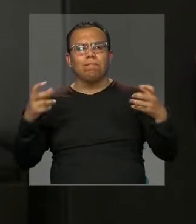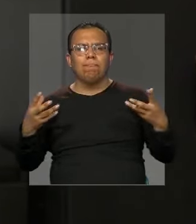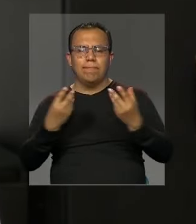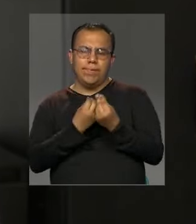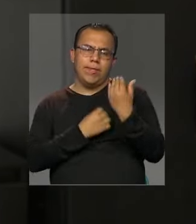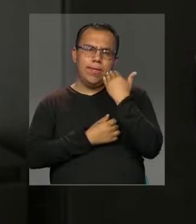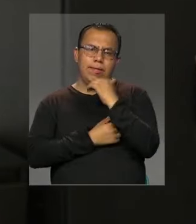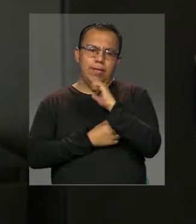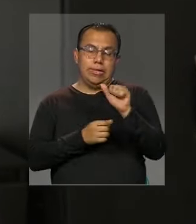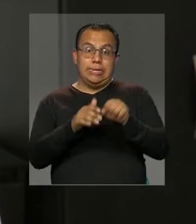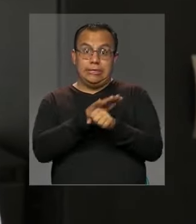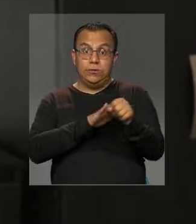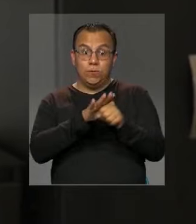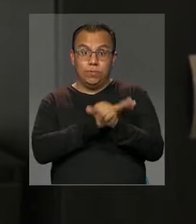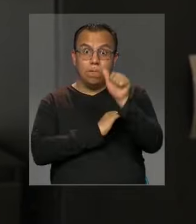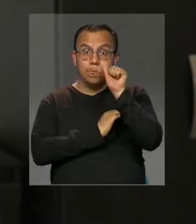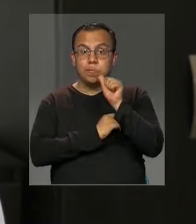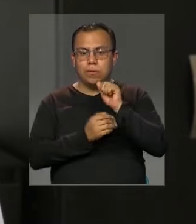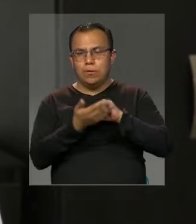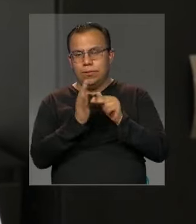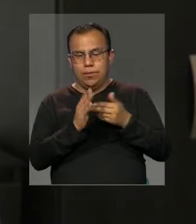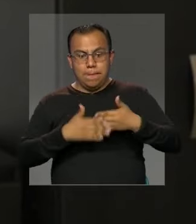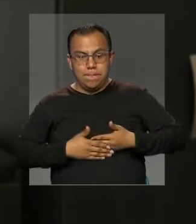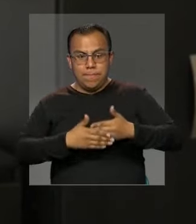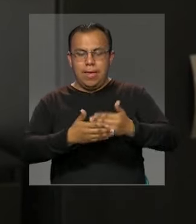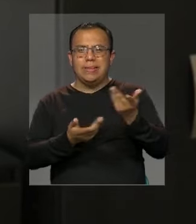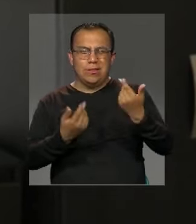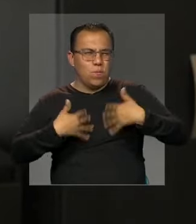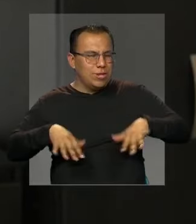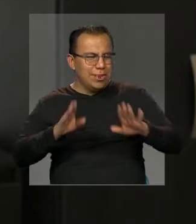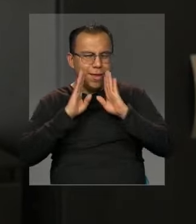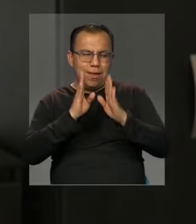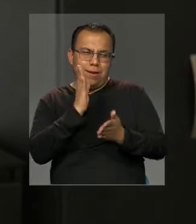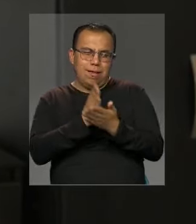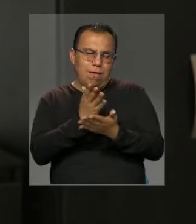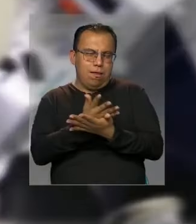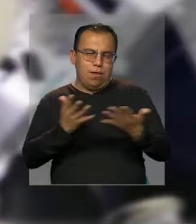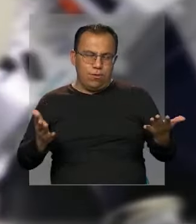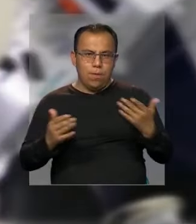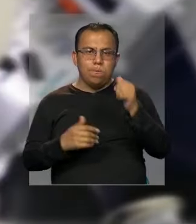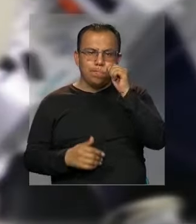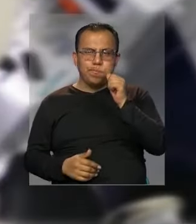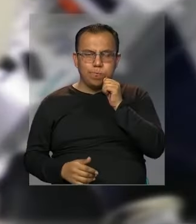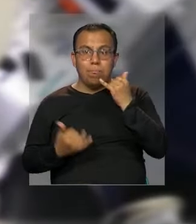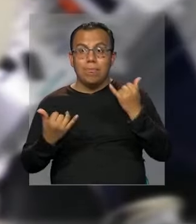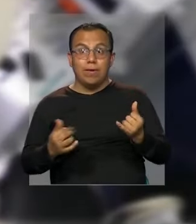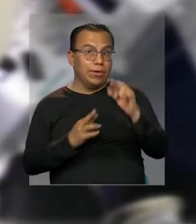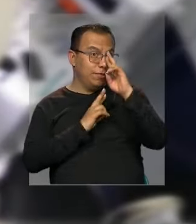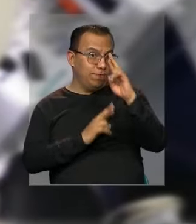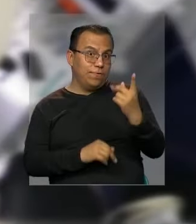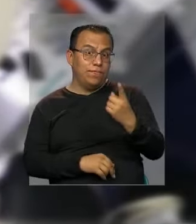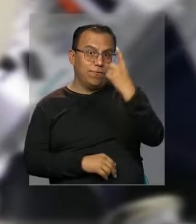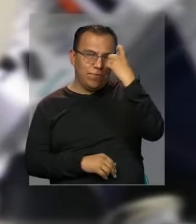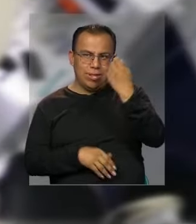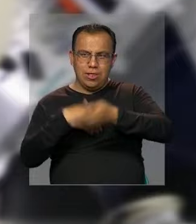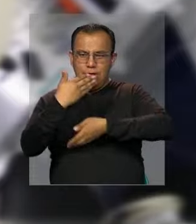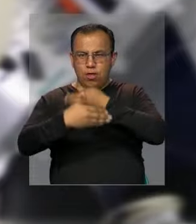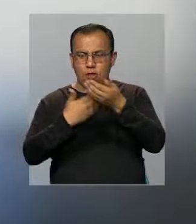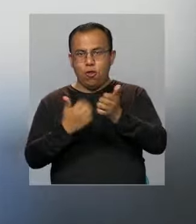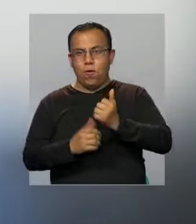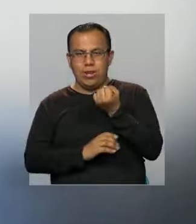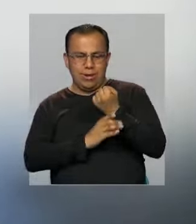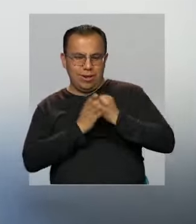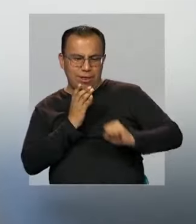mujeres durante su embarazo, no solo el parto, sino durante cualquier atención que tenga que ver con su embarazo. El irrespeto durante el parto o el aborto,